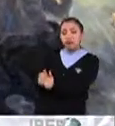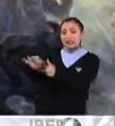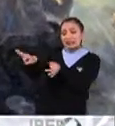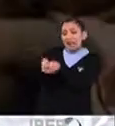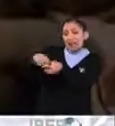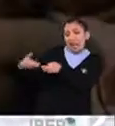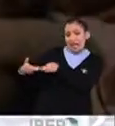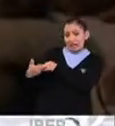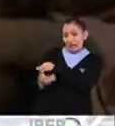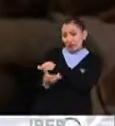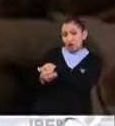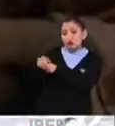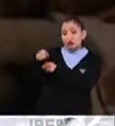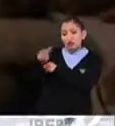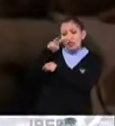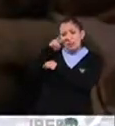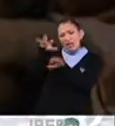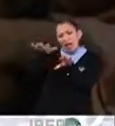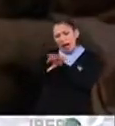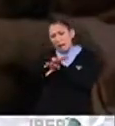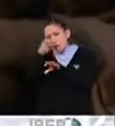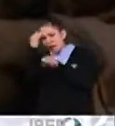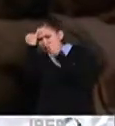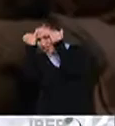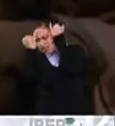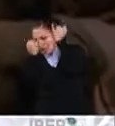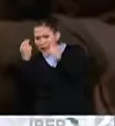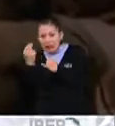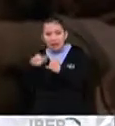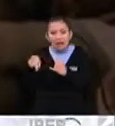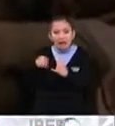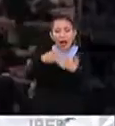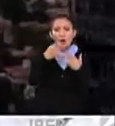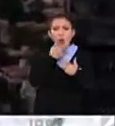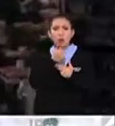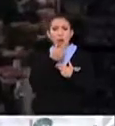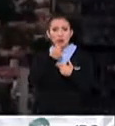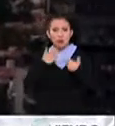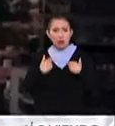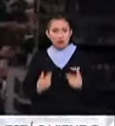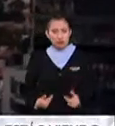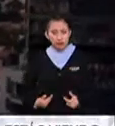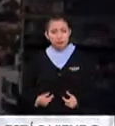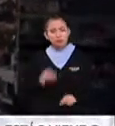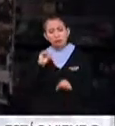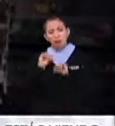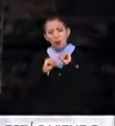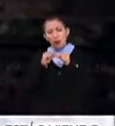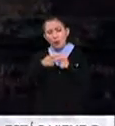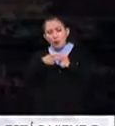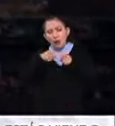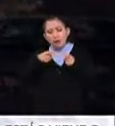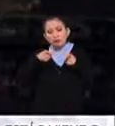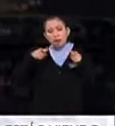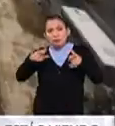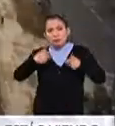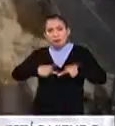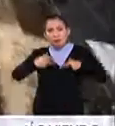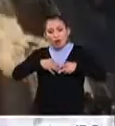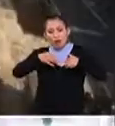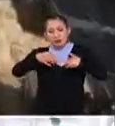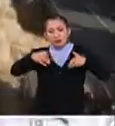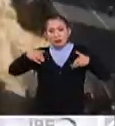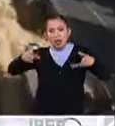cerca de los ríos, ya se veía un cambio en el pensamiento y las necesidades del hombre. Conforme el número de habitantes incrementa, de